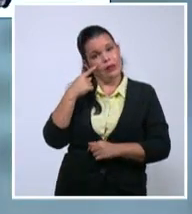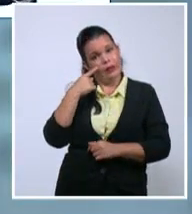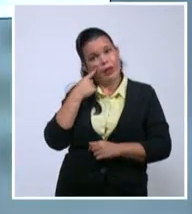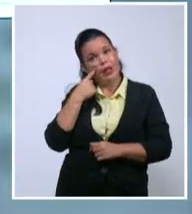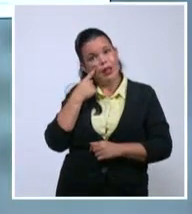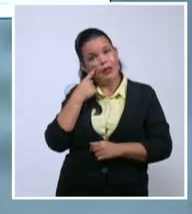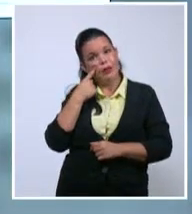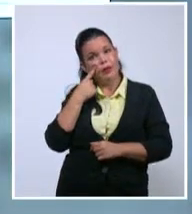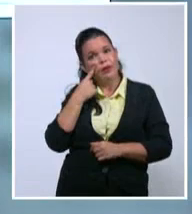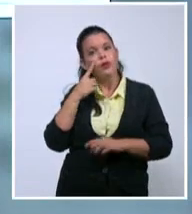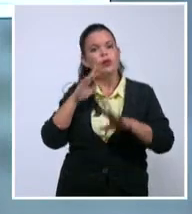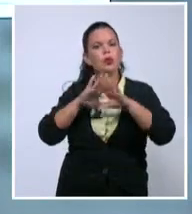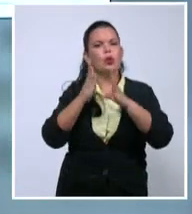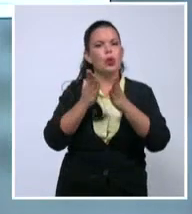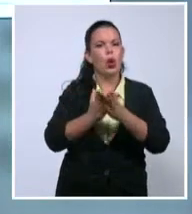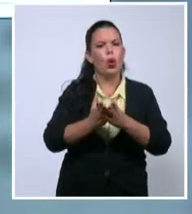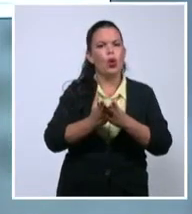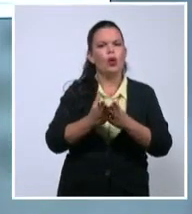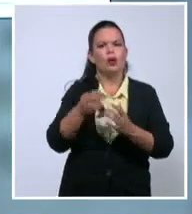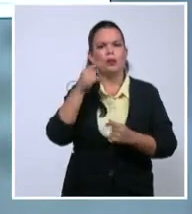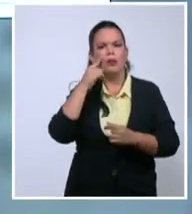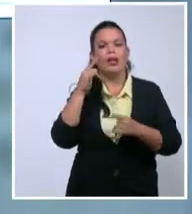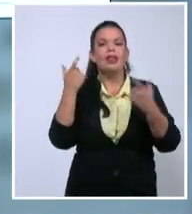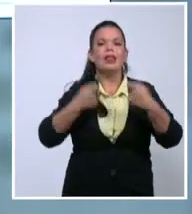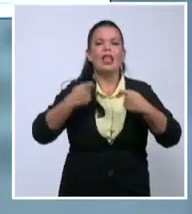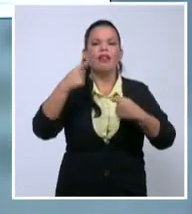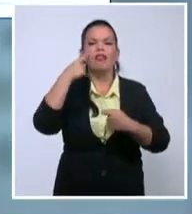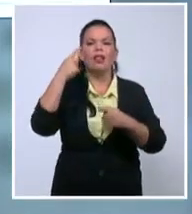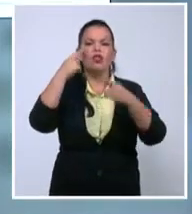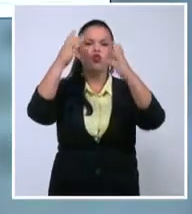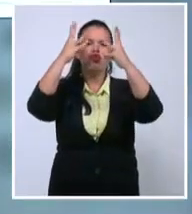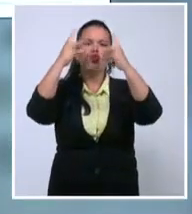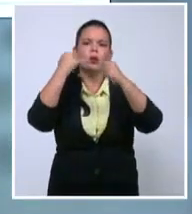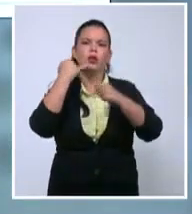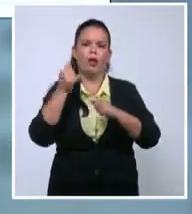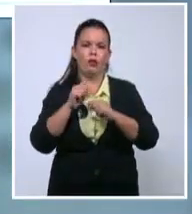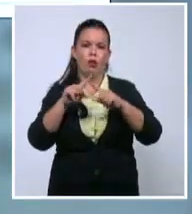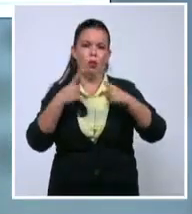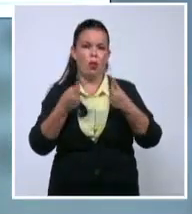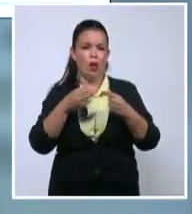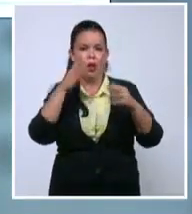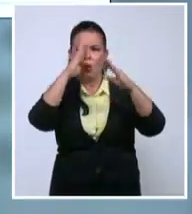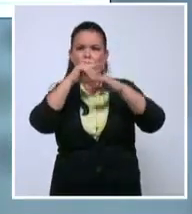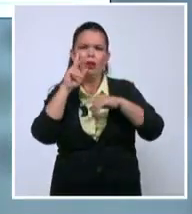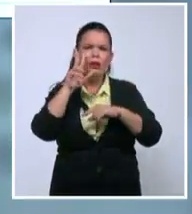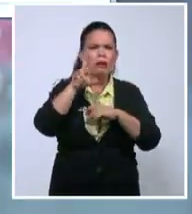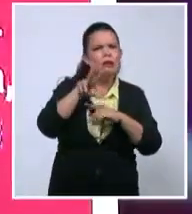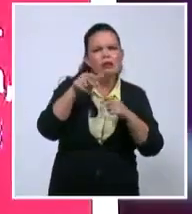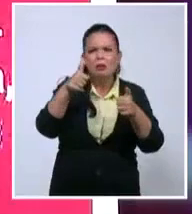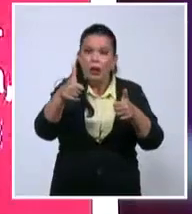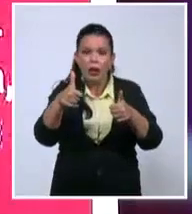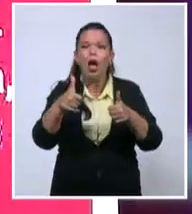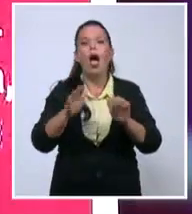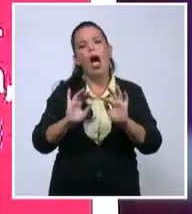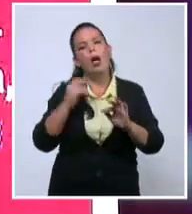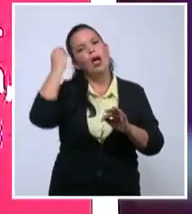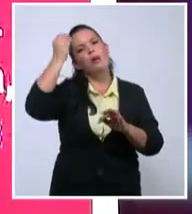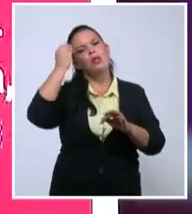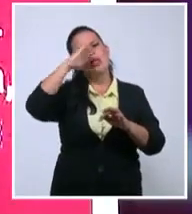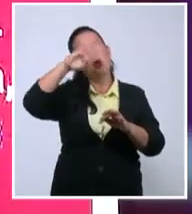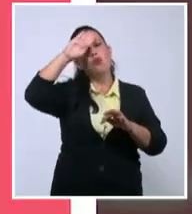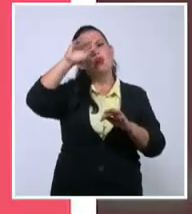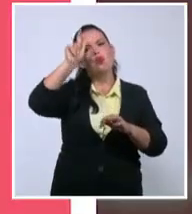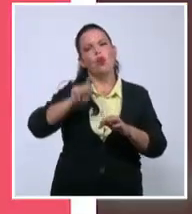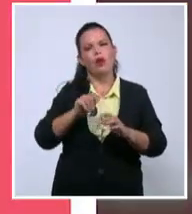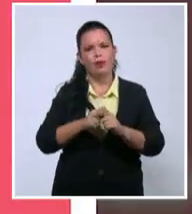¿qué piensa? Pues cubanos a la calle, se organizan desde dentro. Vamos a otra convocatoria. Perfil de la usuaria